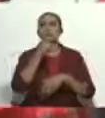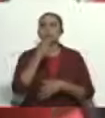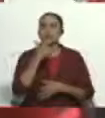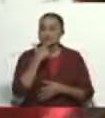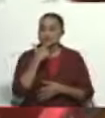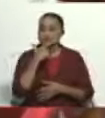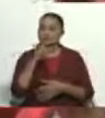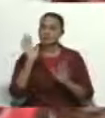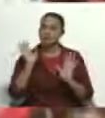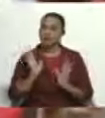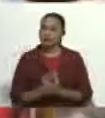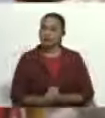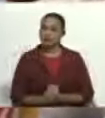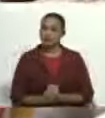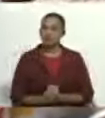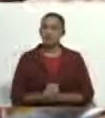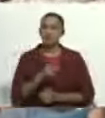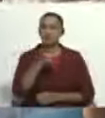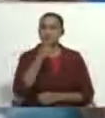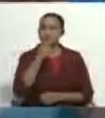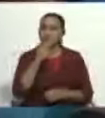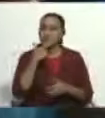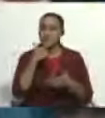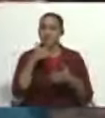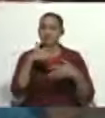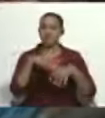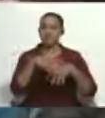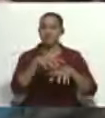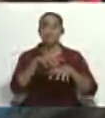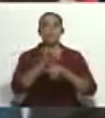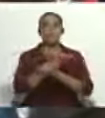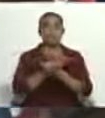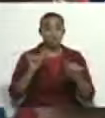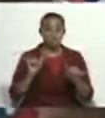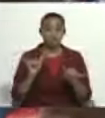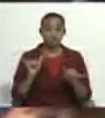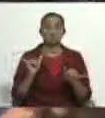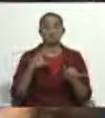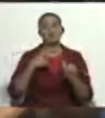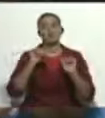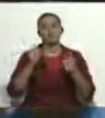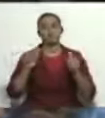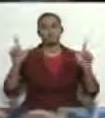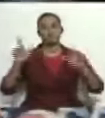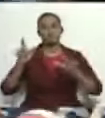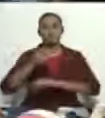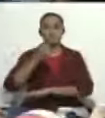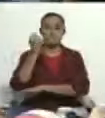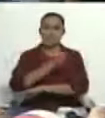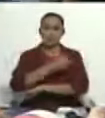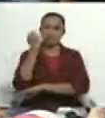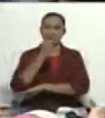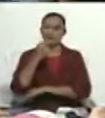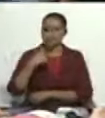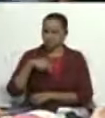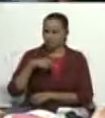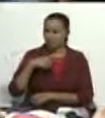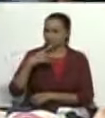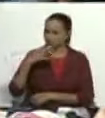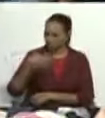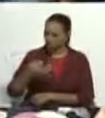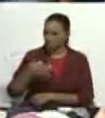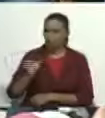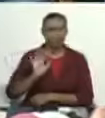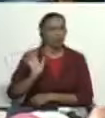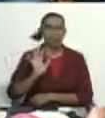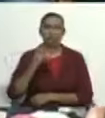¡Qué cosa tan bonita! Y después hice el mazo. Pero como yo casquillo no le como a nadie, terminó el mazo y agarré mi carro y